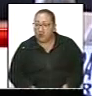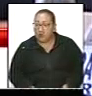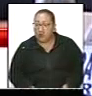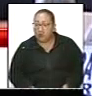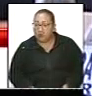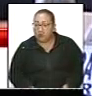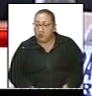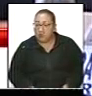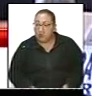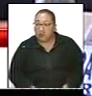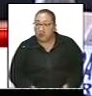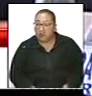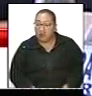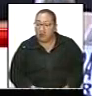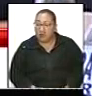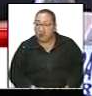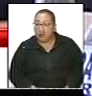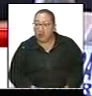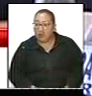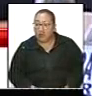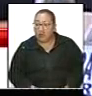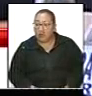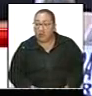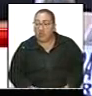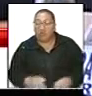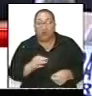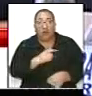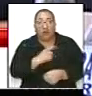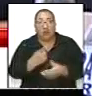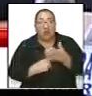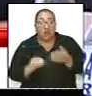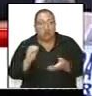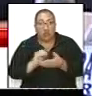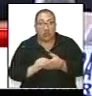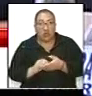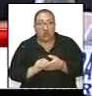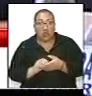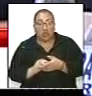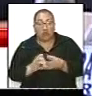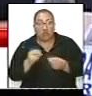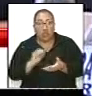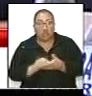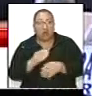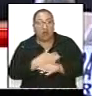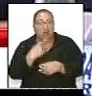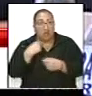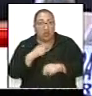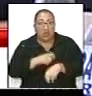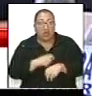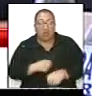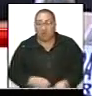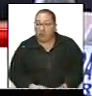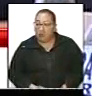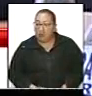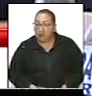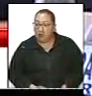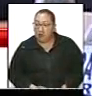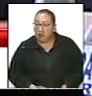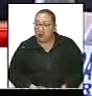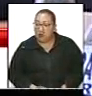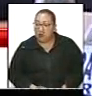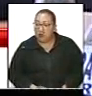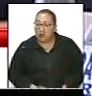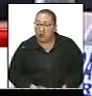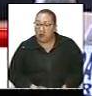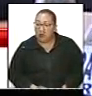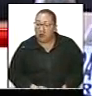mismo dinamismo o el mismo esfuerzo que uno le tenía que poner a generar una carrera muchas veces se perdía en el tiempo porque lamentablemente